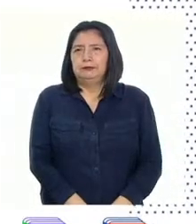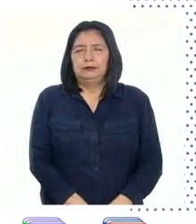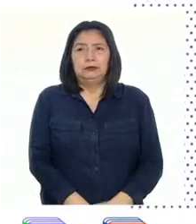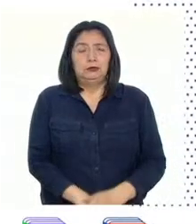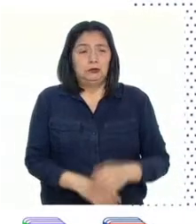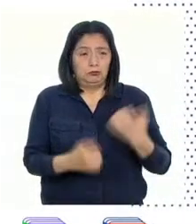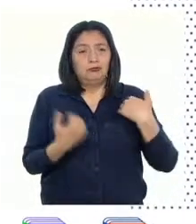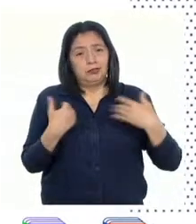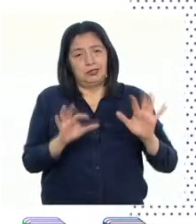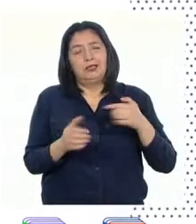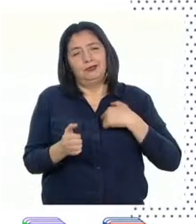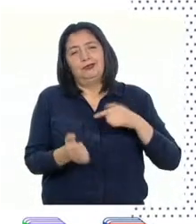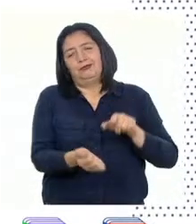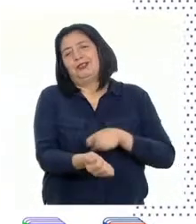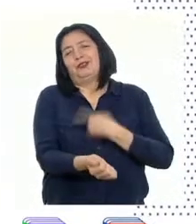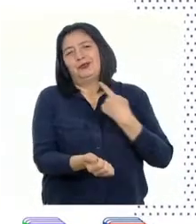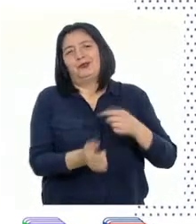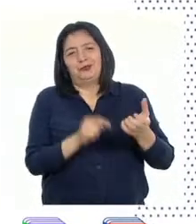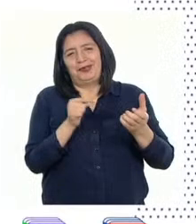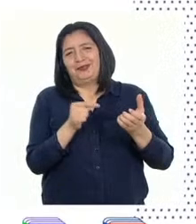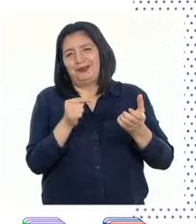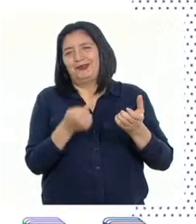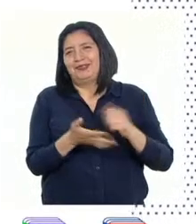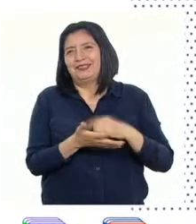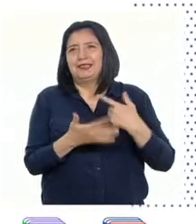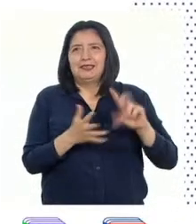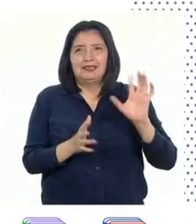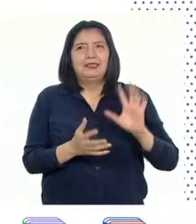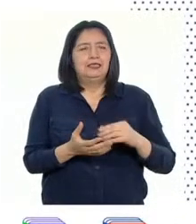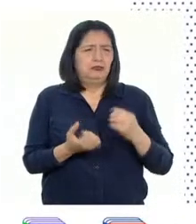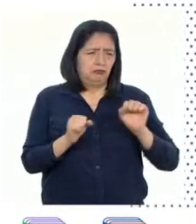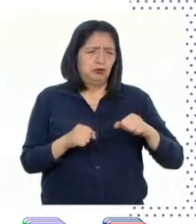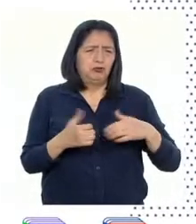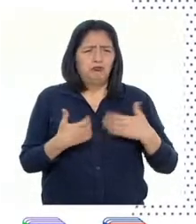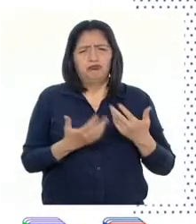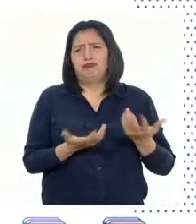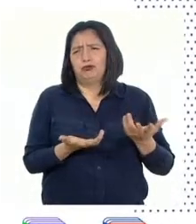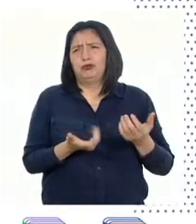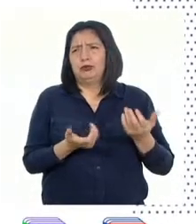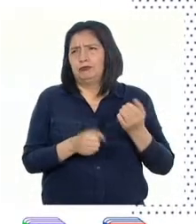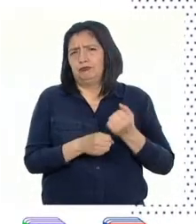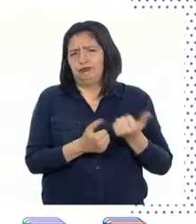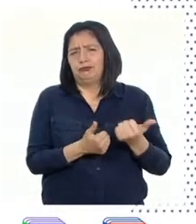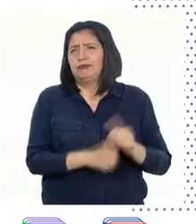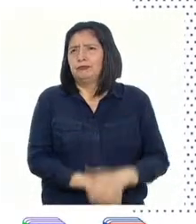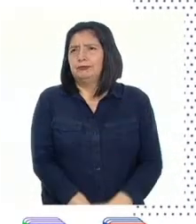Ya me estoy acostumbrando a ese medio y ya llevo un buen manejo.